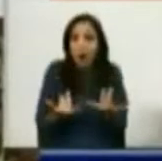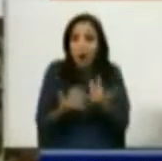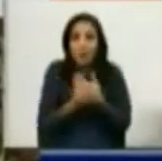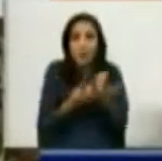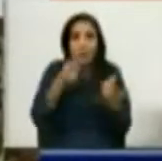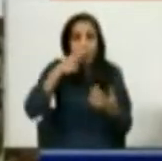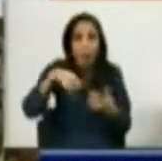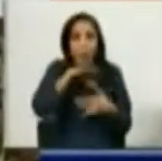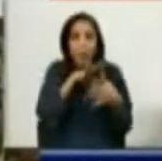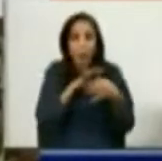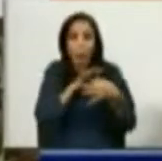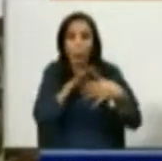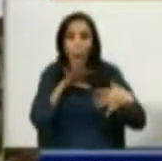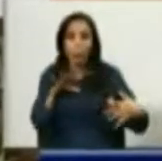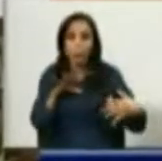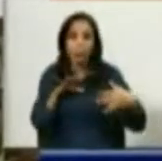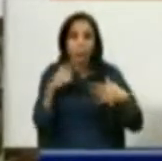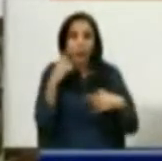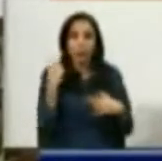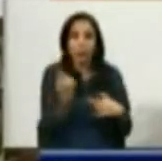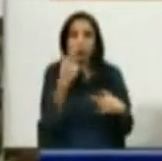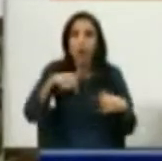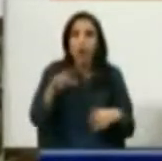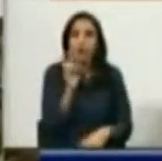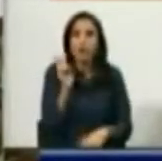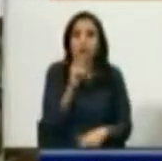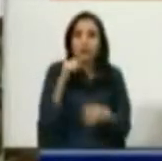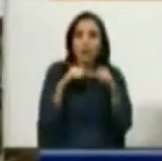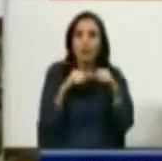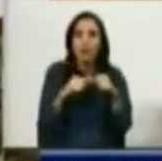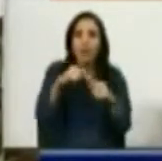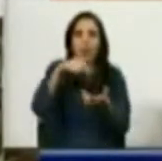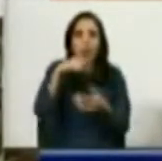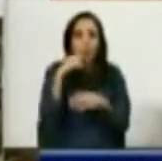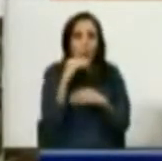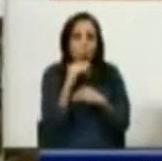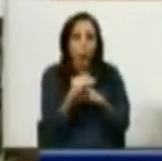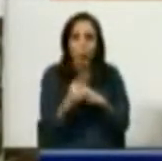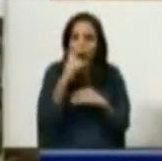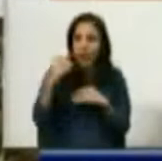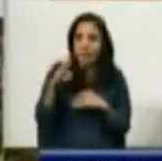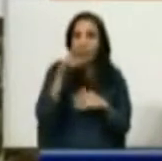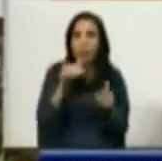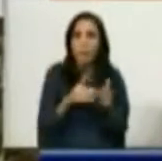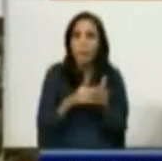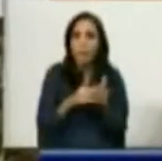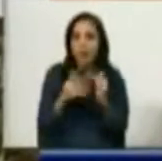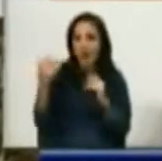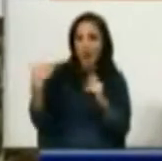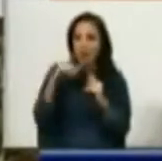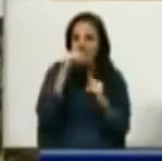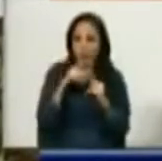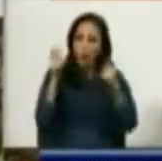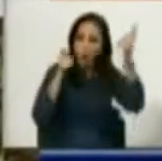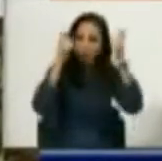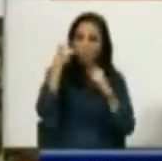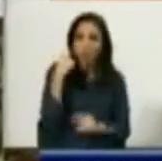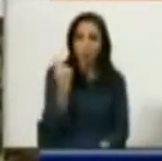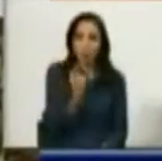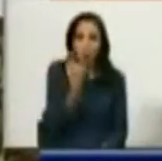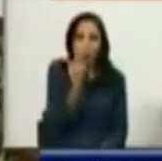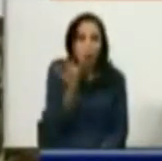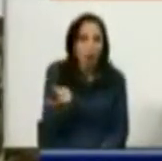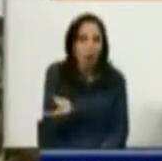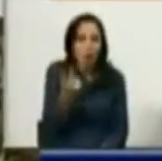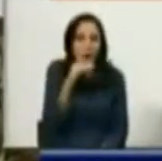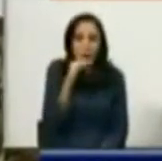de los pueblos casi todos han caídos y se ha quedado Venezuela y otra vez como en el año 2000 con el comandante Hugo Chávez como en el año dos con